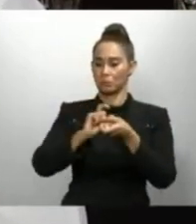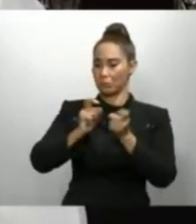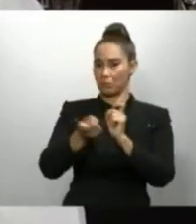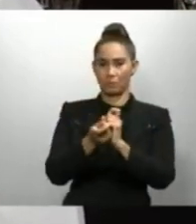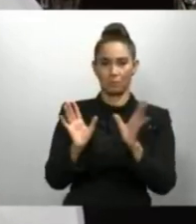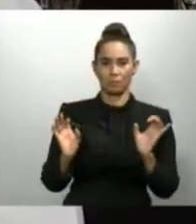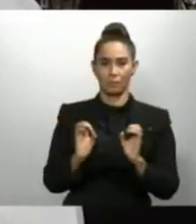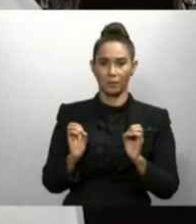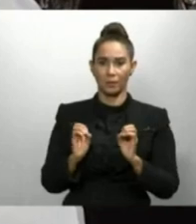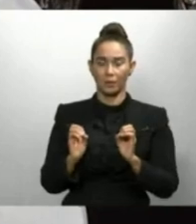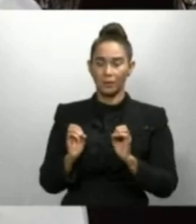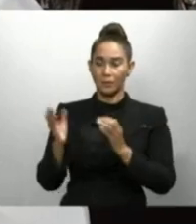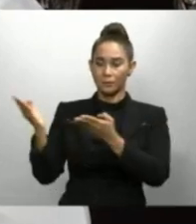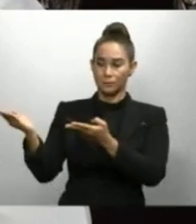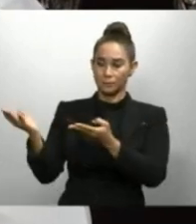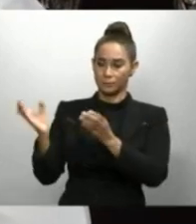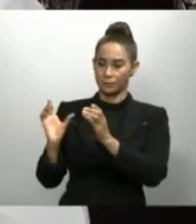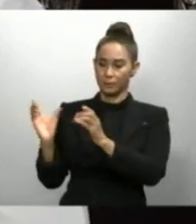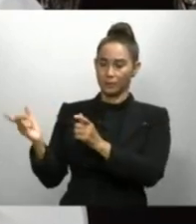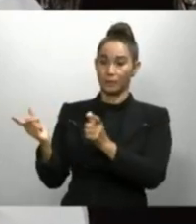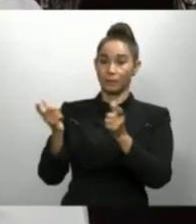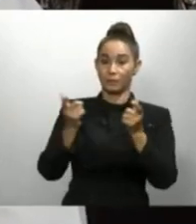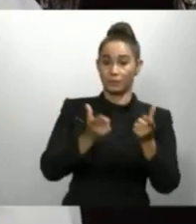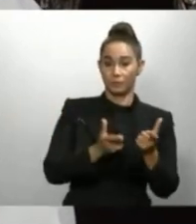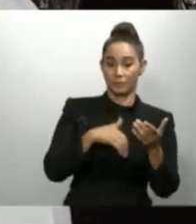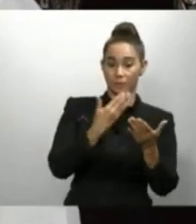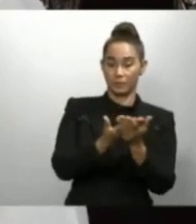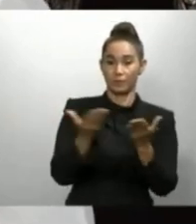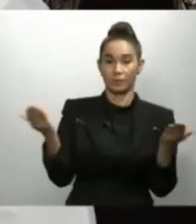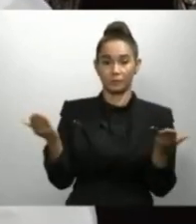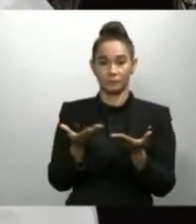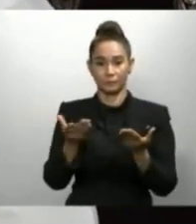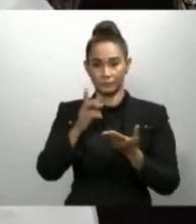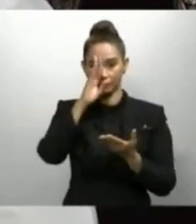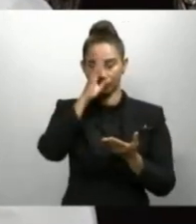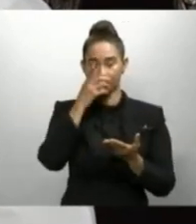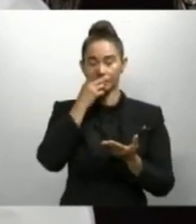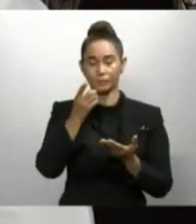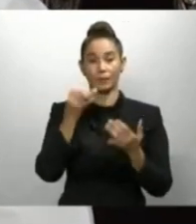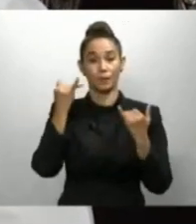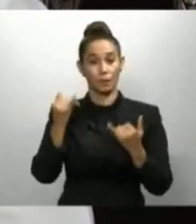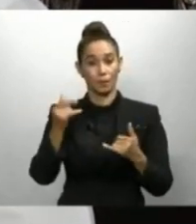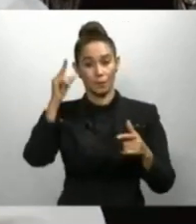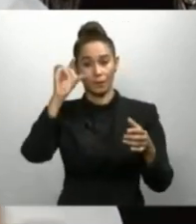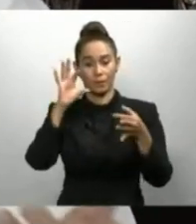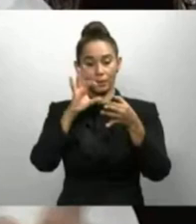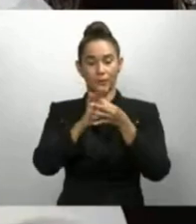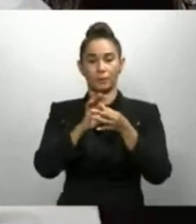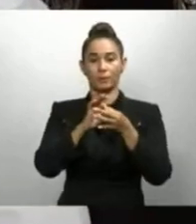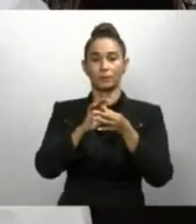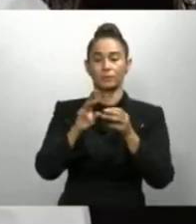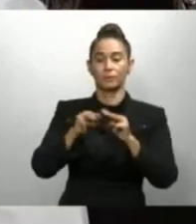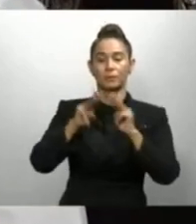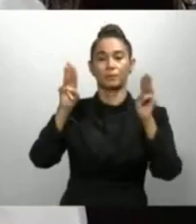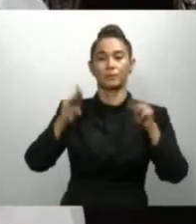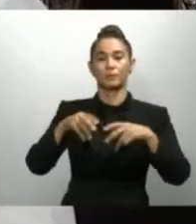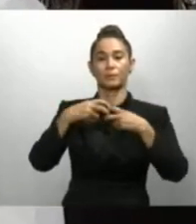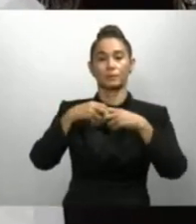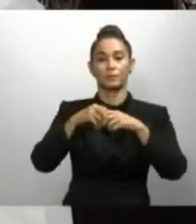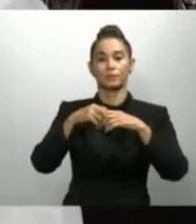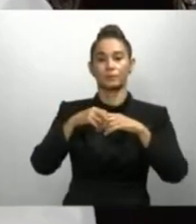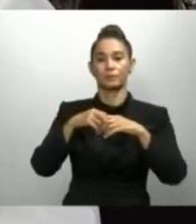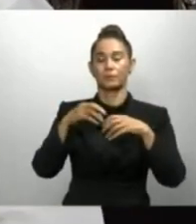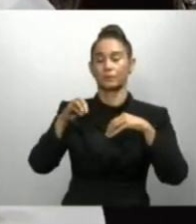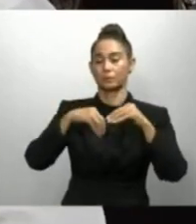significativa en la importación de este material. Por eso, en coordinación con el Ministerio de Industria y Comercio y la DNCD